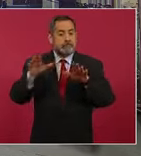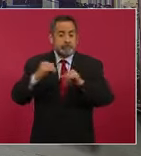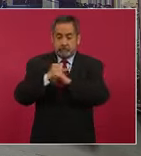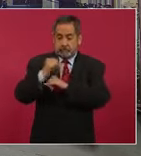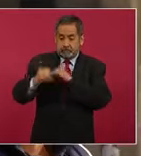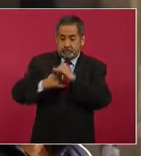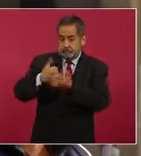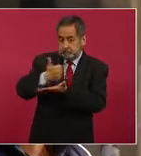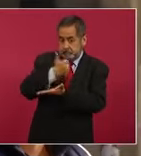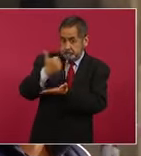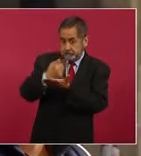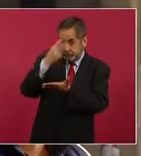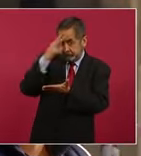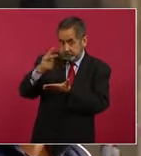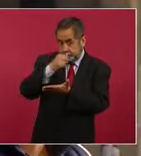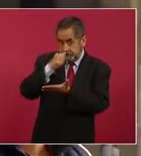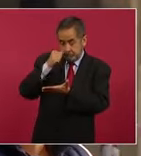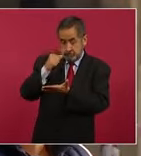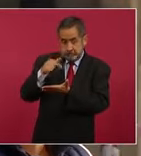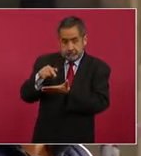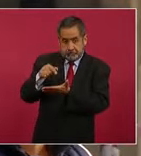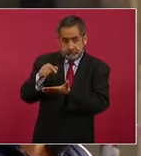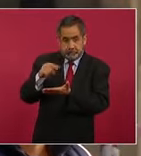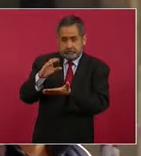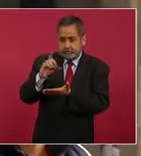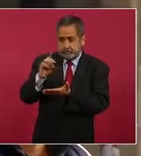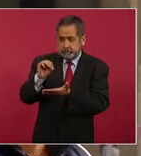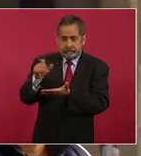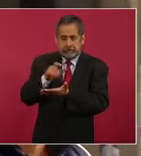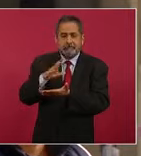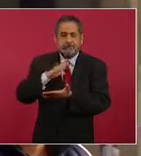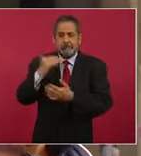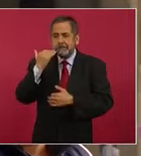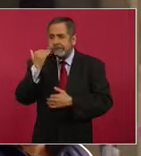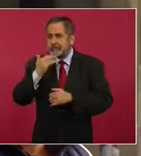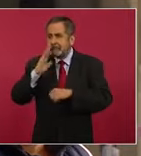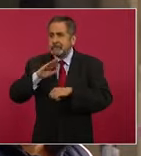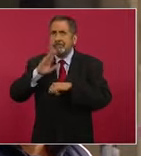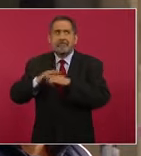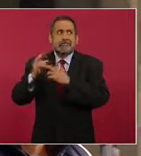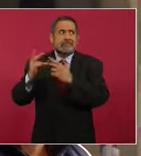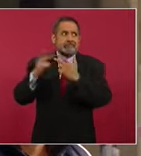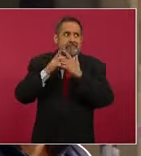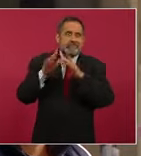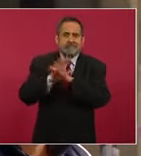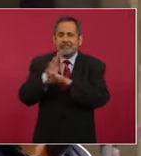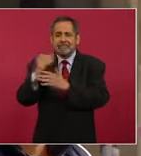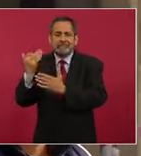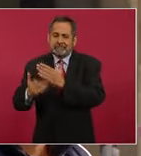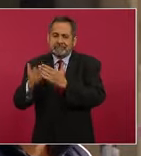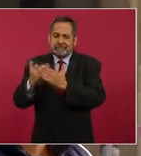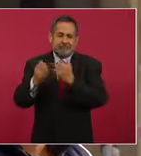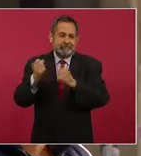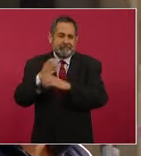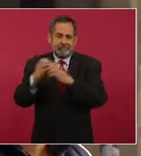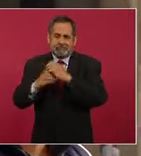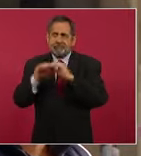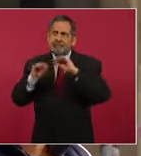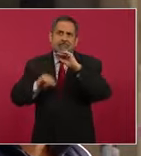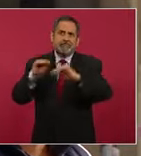de la Ciudad de México, Benito Juárez, presenta múltiples anomalías, está desgastado, le falta muchísimo